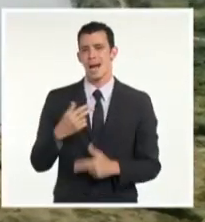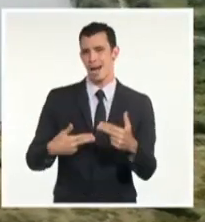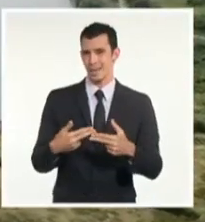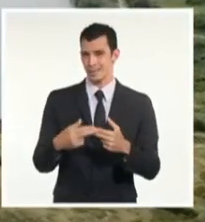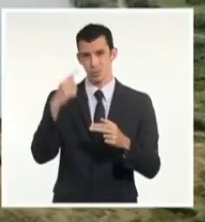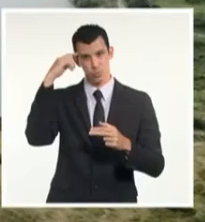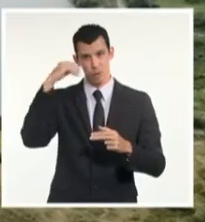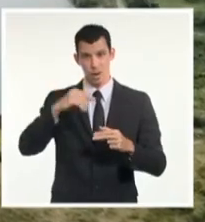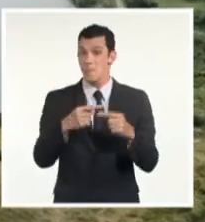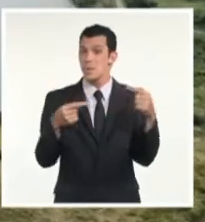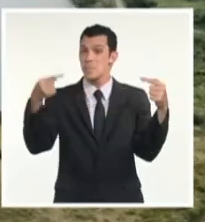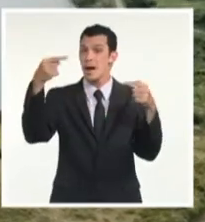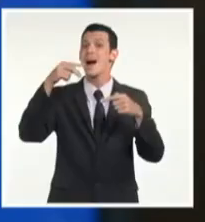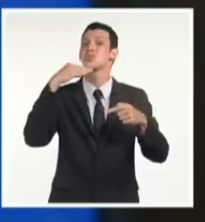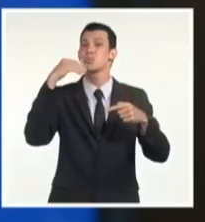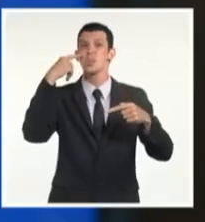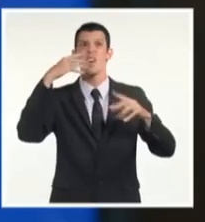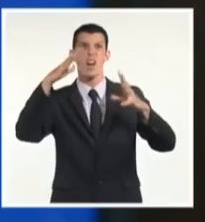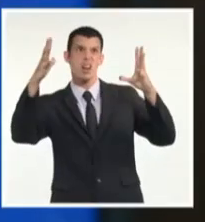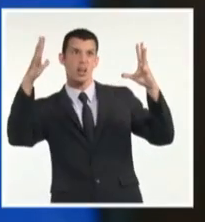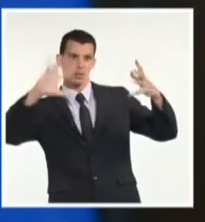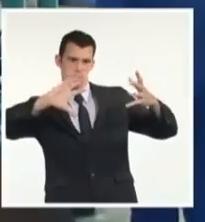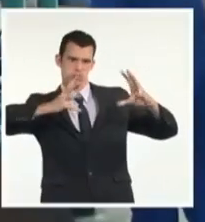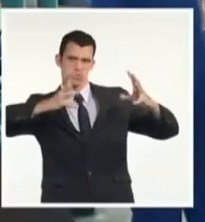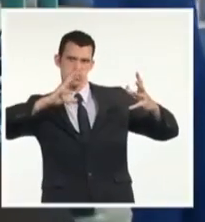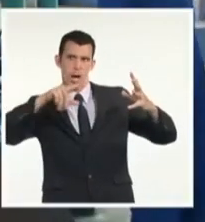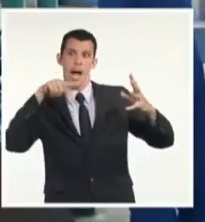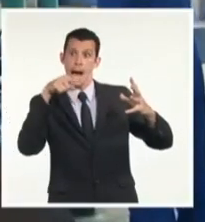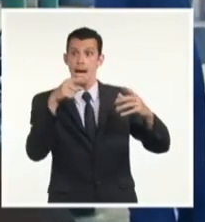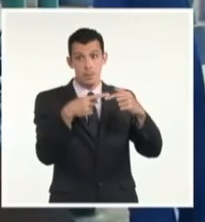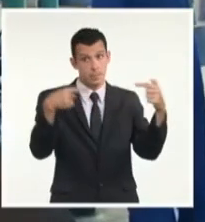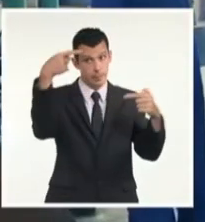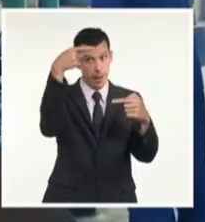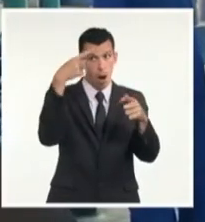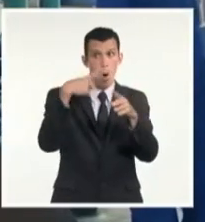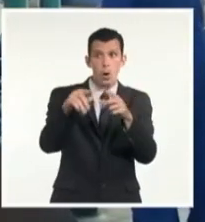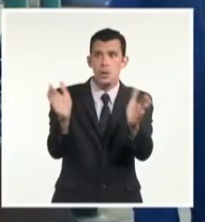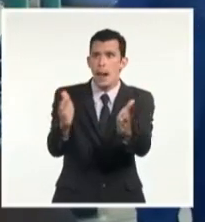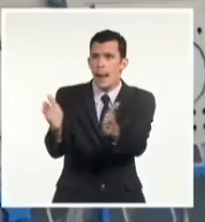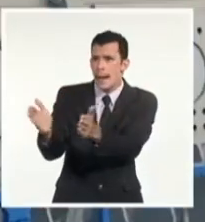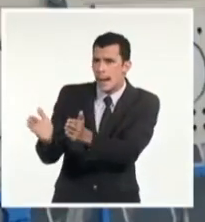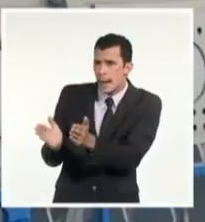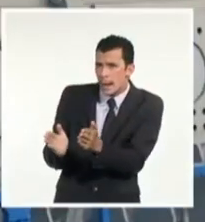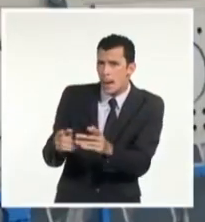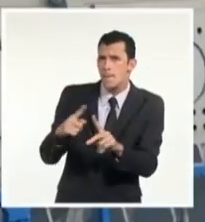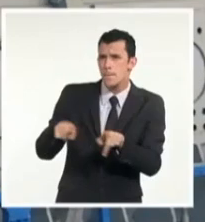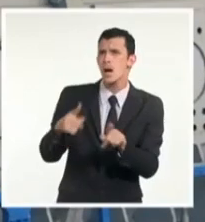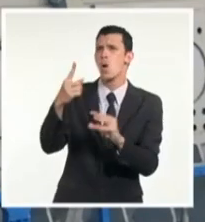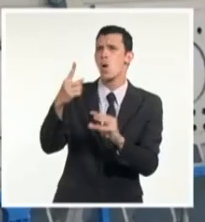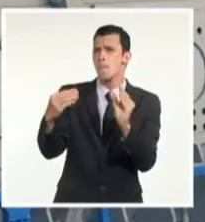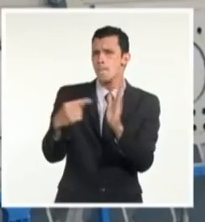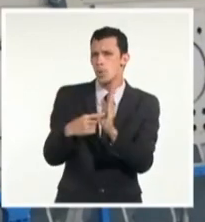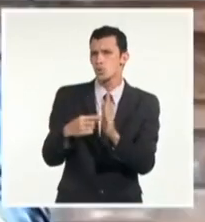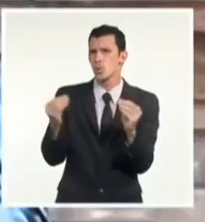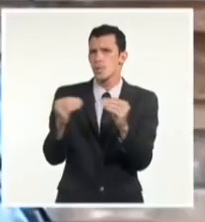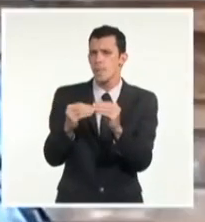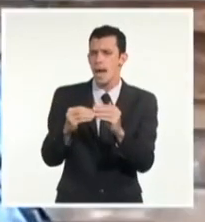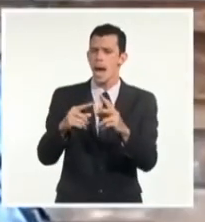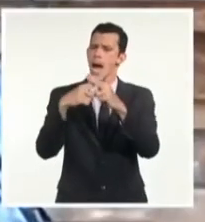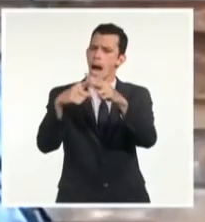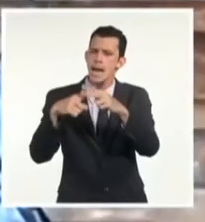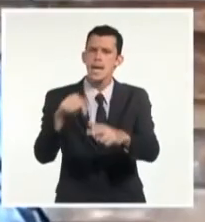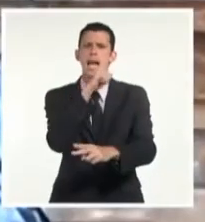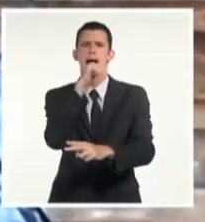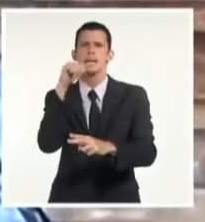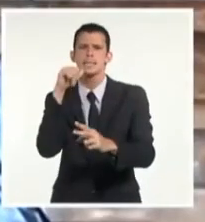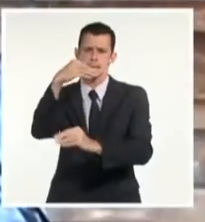en Felton 1 han incluido limpieza de filtros y el reemplazo de lubricantes. Si todo nos sale